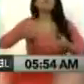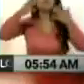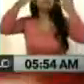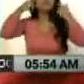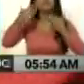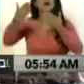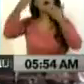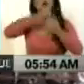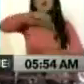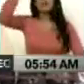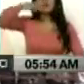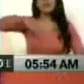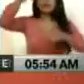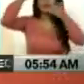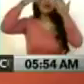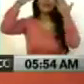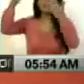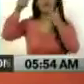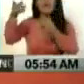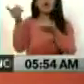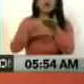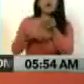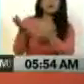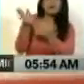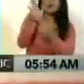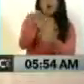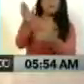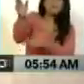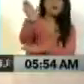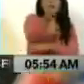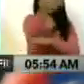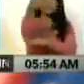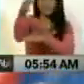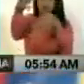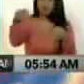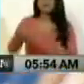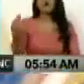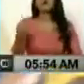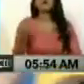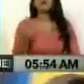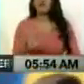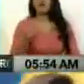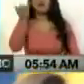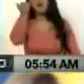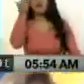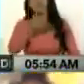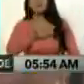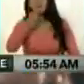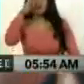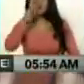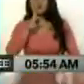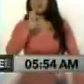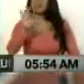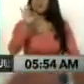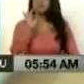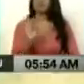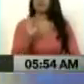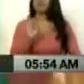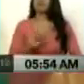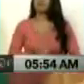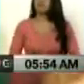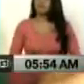comandante Chávez, que rescató la bandera original del libertador Bolívar.